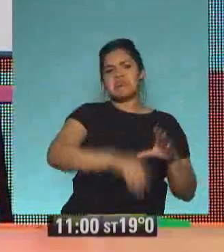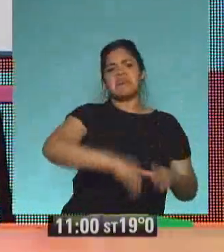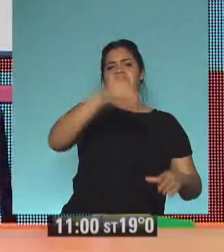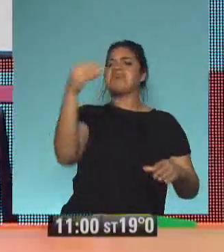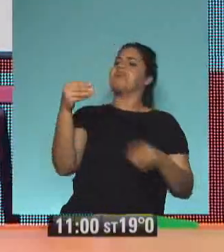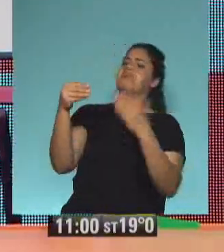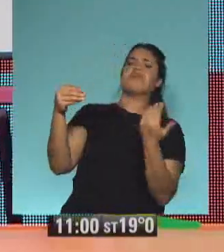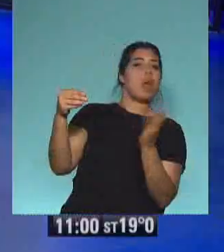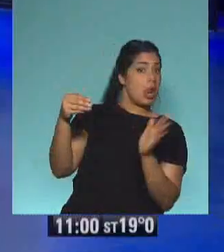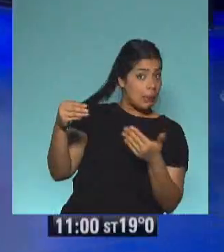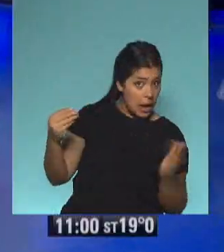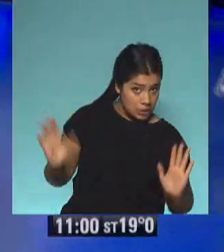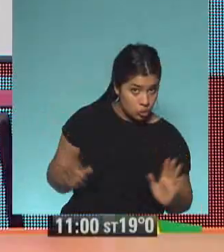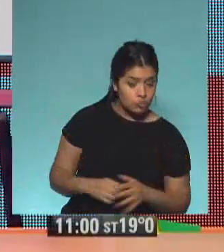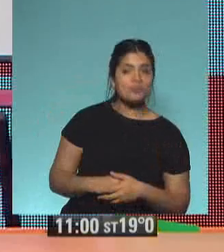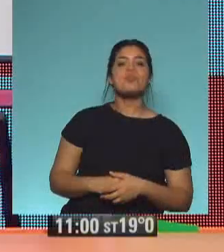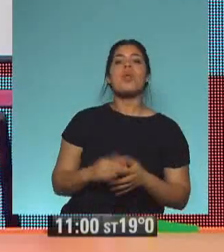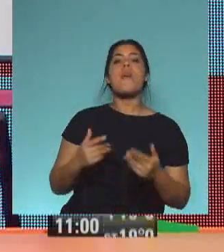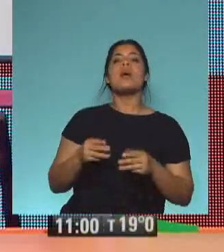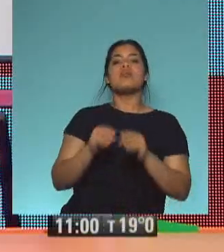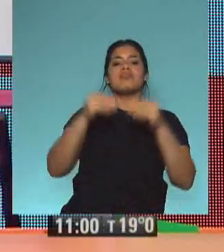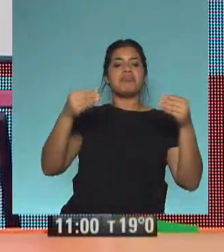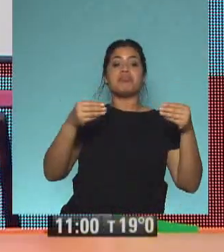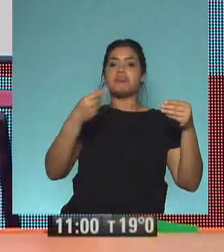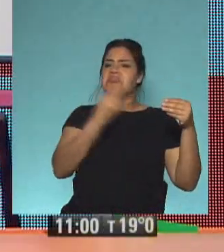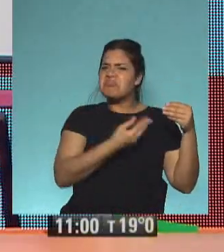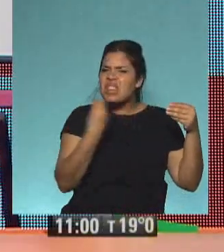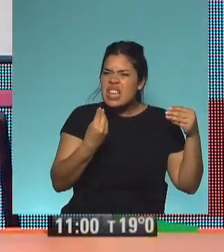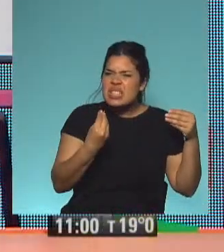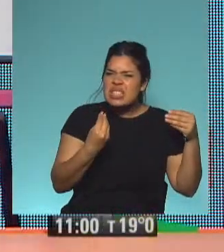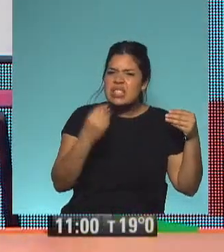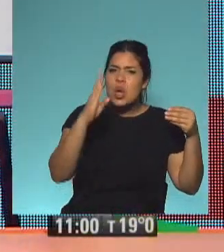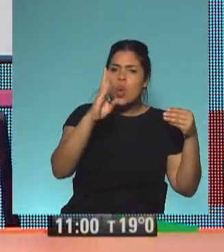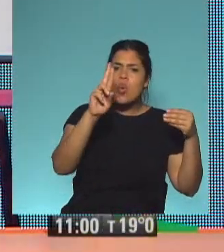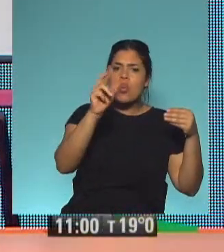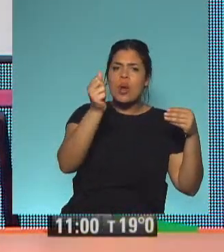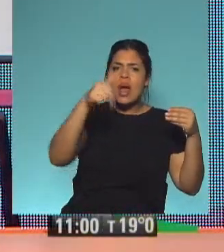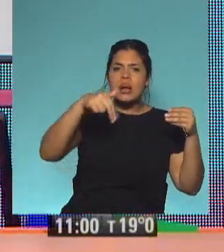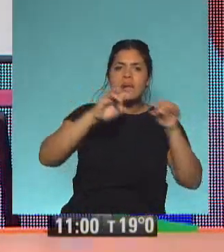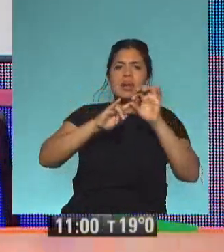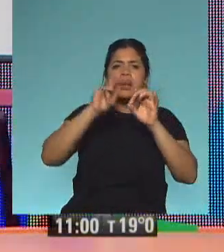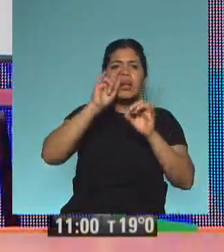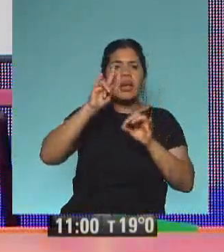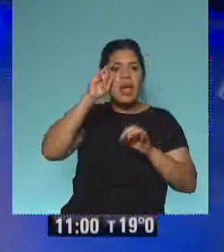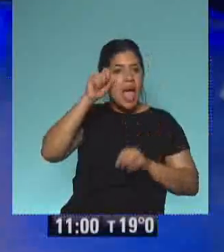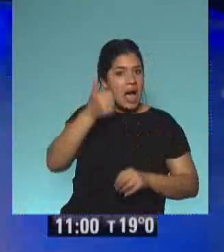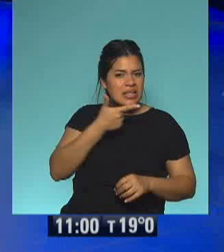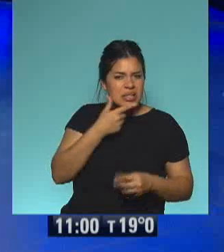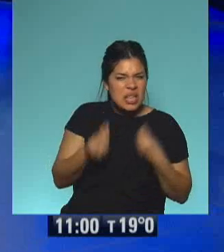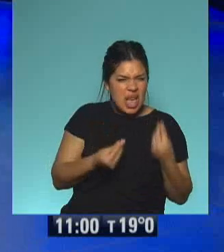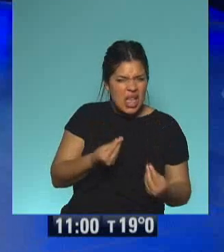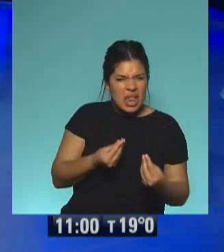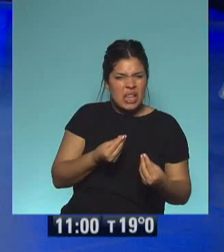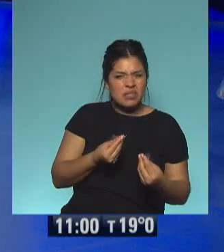repasando. Vamos repasando. Bien. Muy bien. Bien, la primera palabra que saqué es branquias. ¿Qué son las branquias? Los chicos ¿se acuerdan que hablamos del aire, de las branquias?